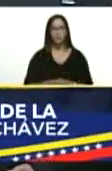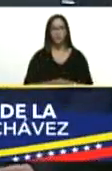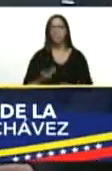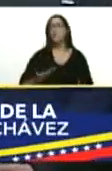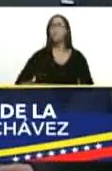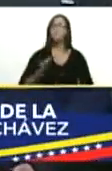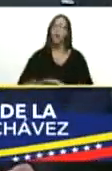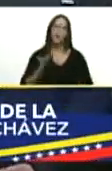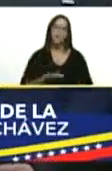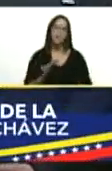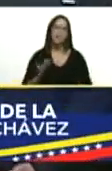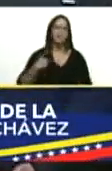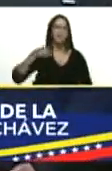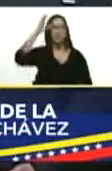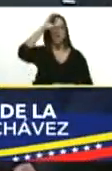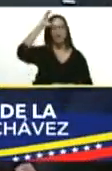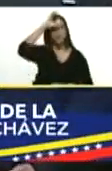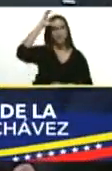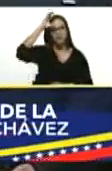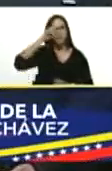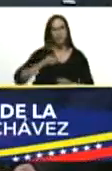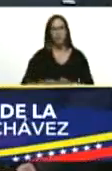Importante tener conciencia